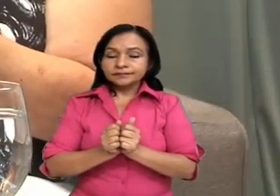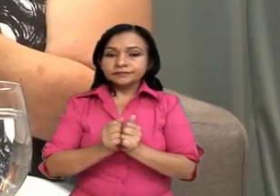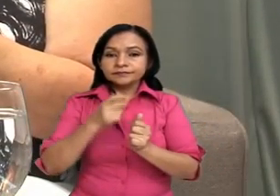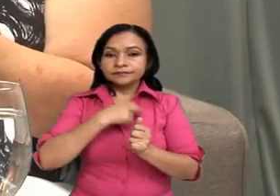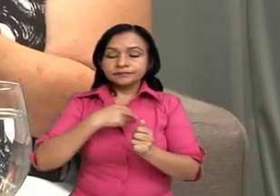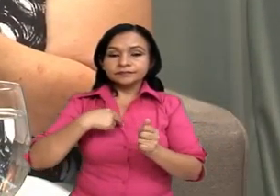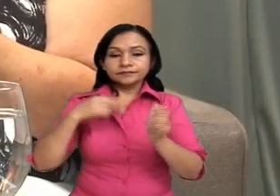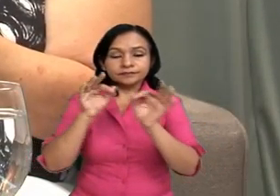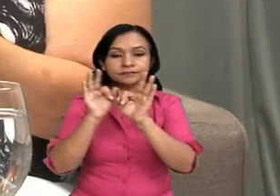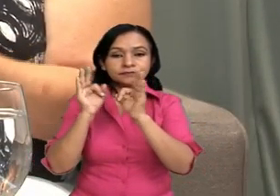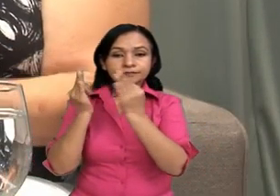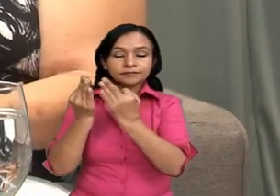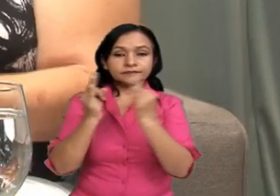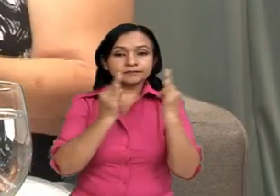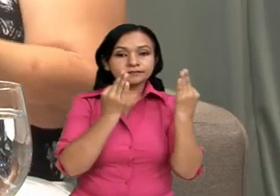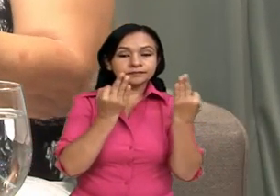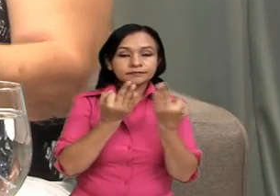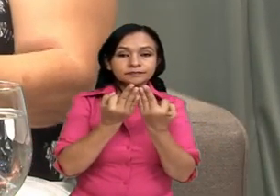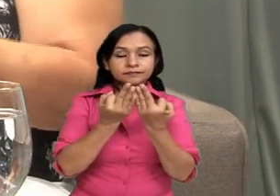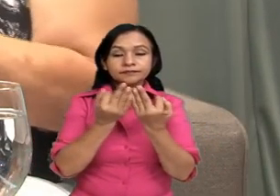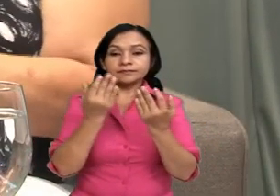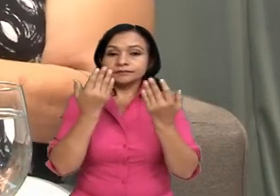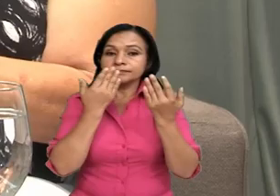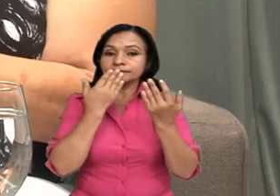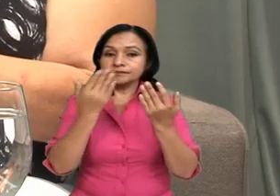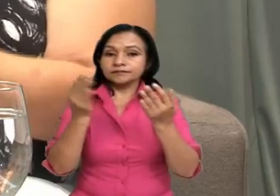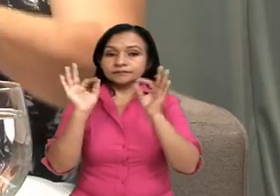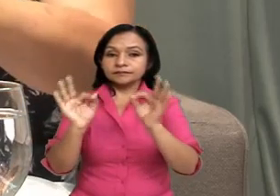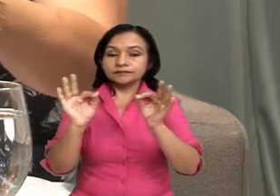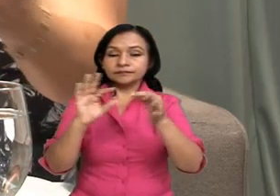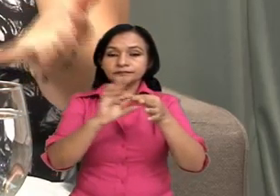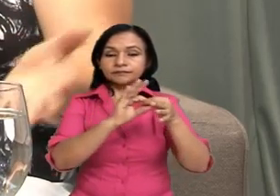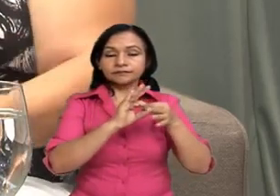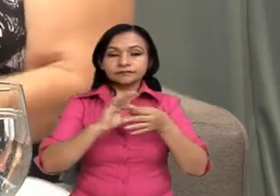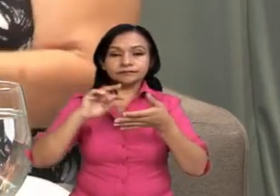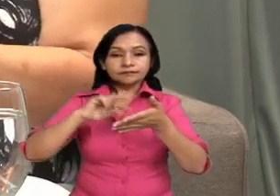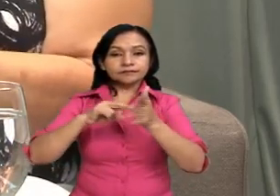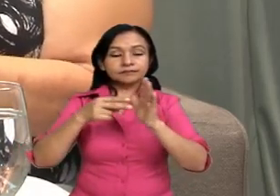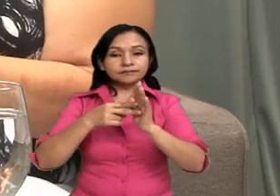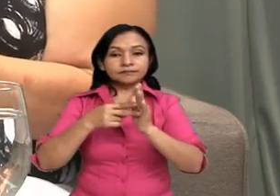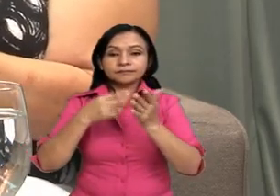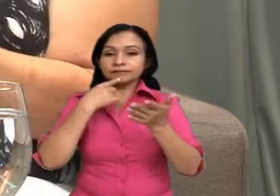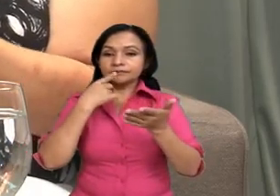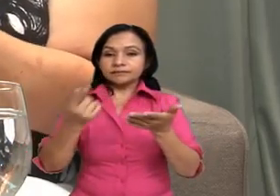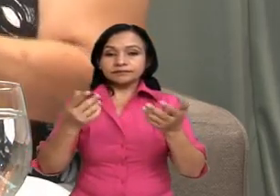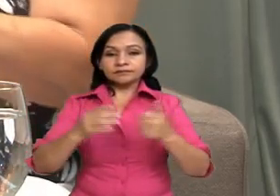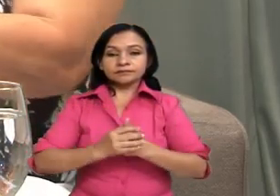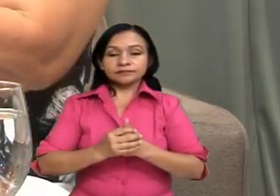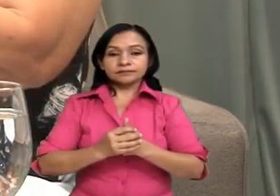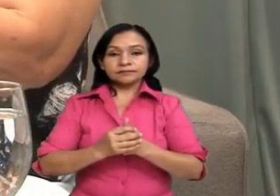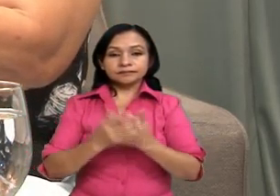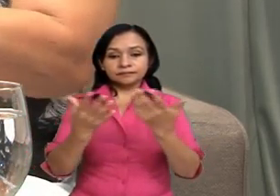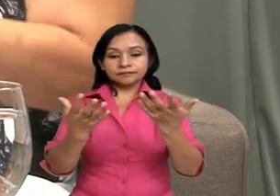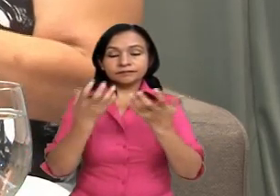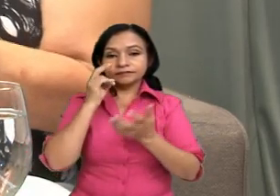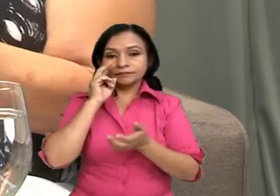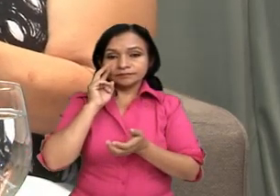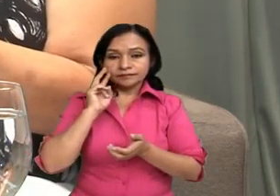una familia para el bien común. Eso es, digamos, lo que nosotros